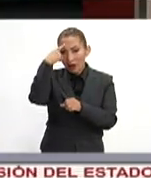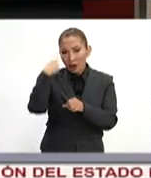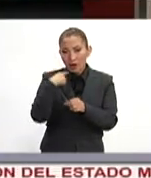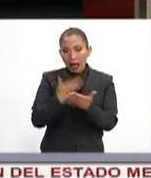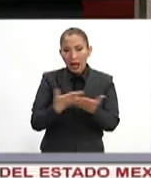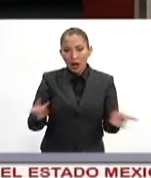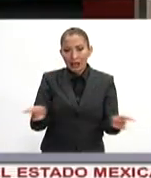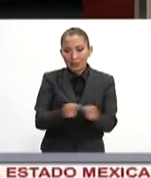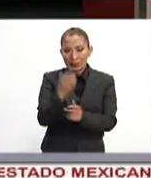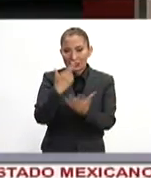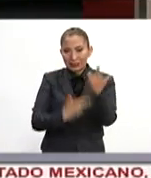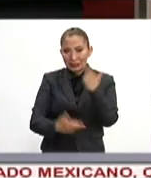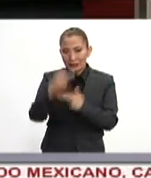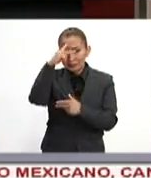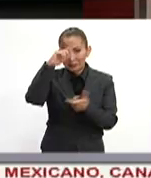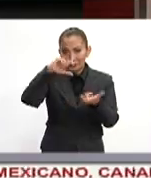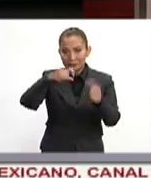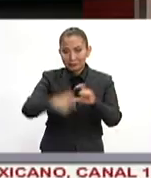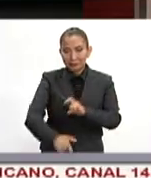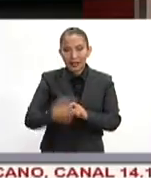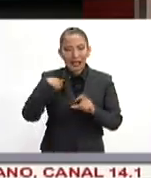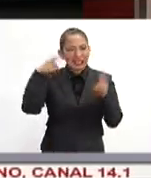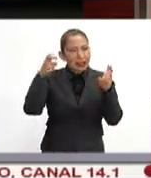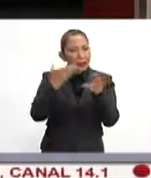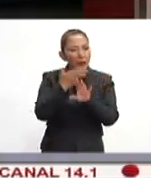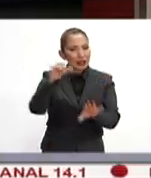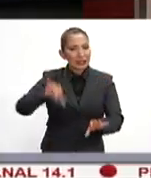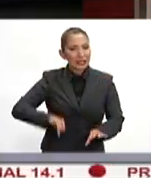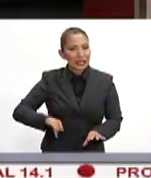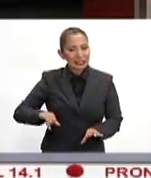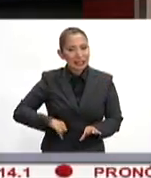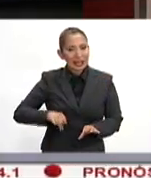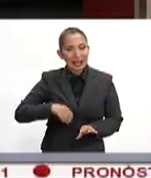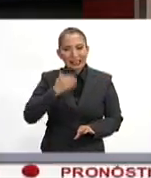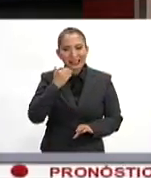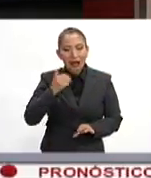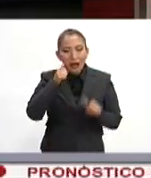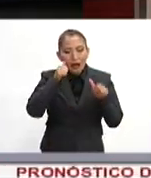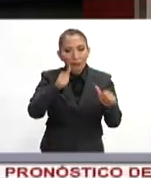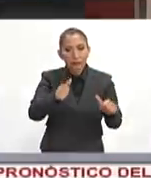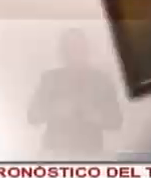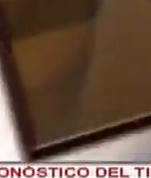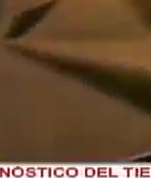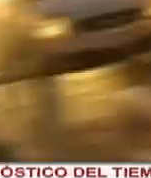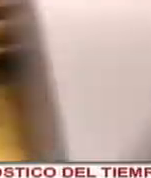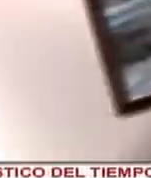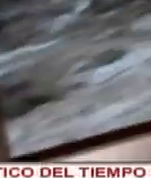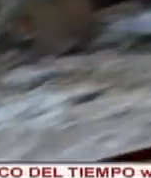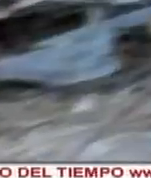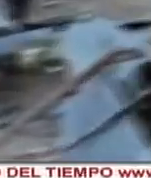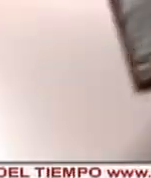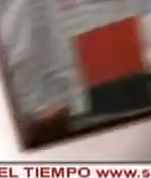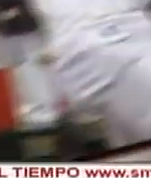Nosotros vamos al resumen y regresamos en México al Día con un tema muy interesante, el déficit de atención.